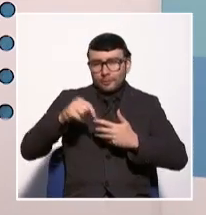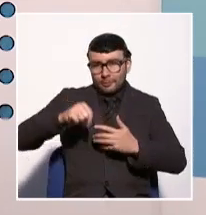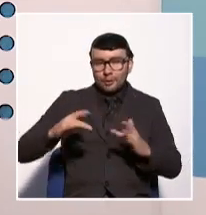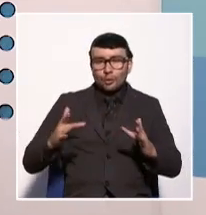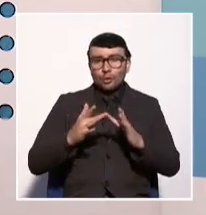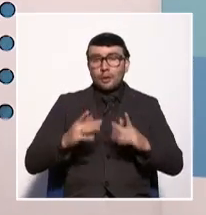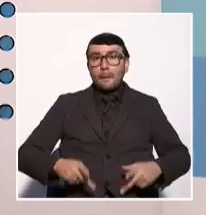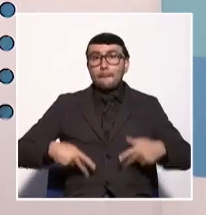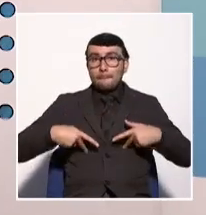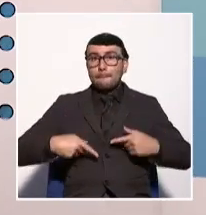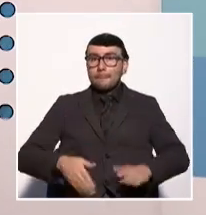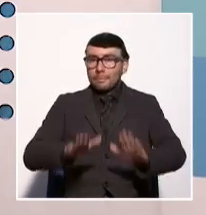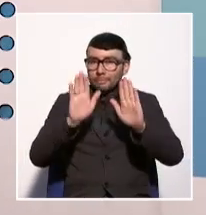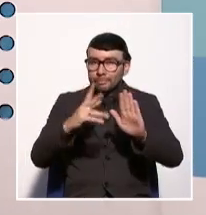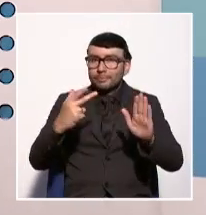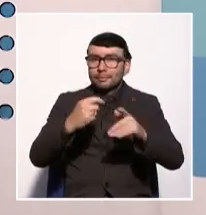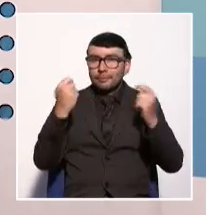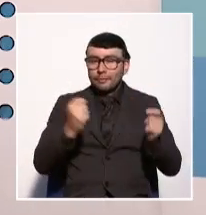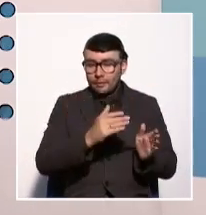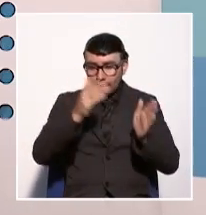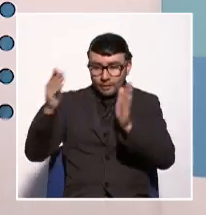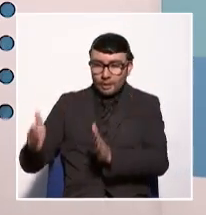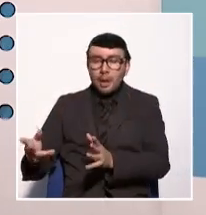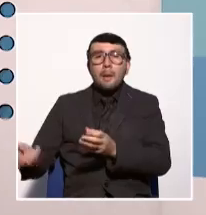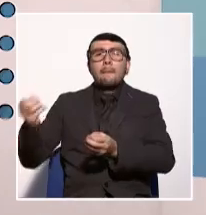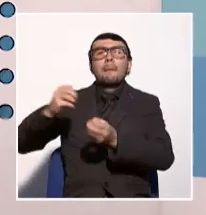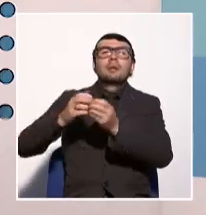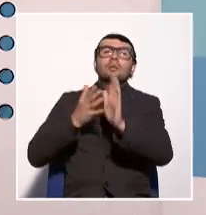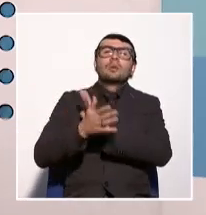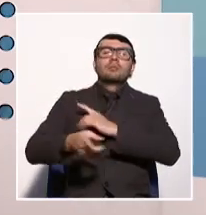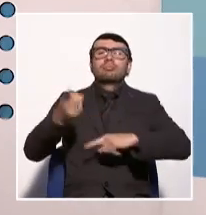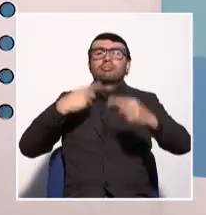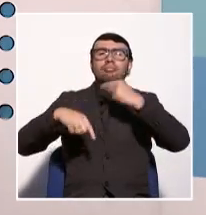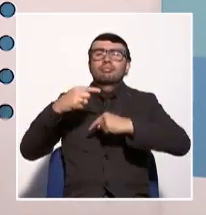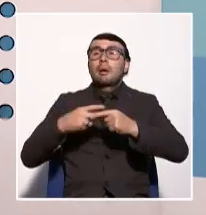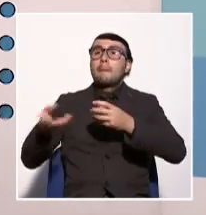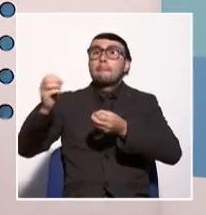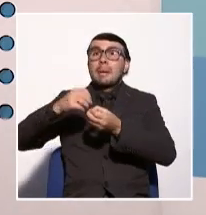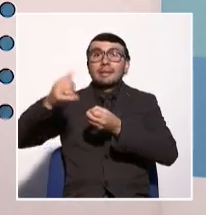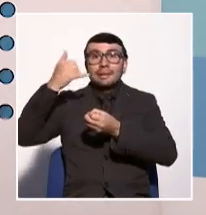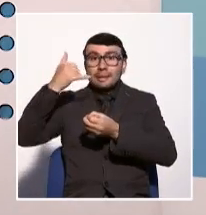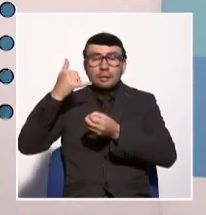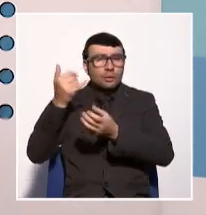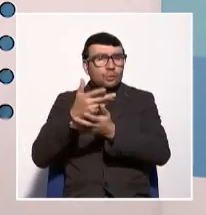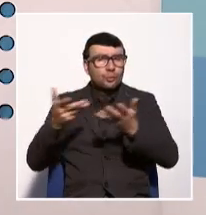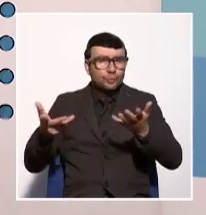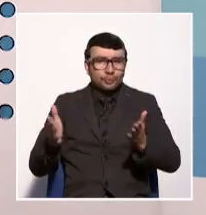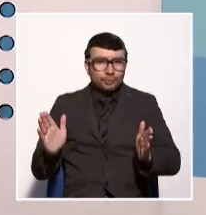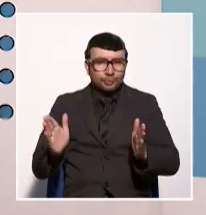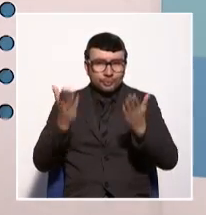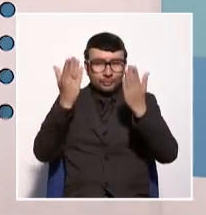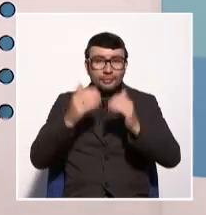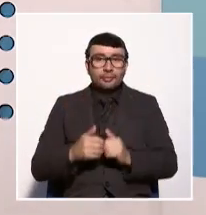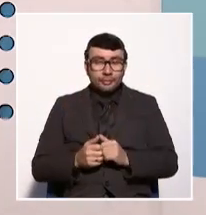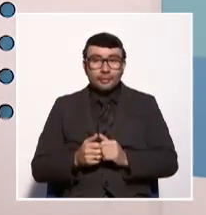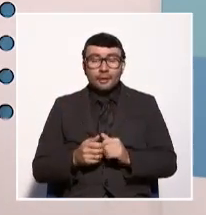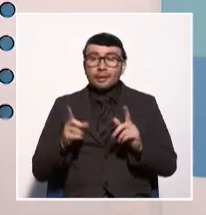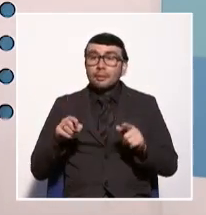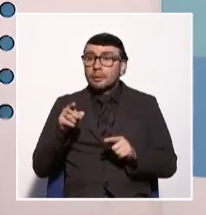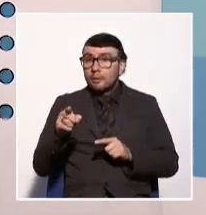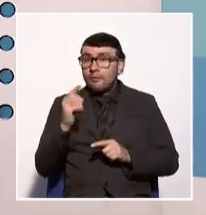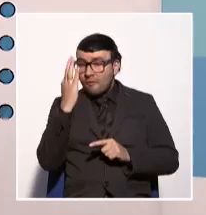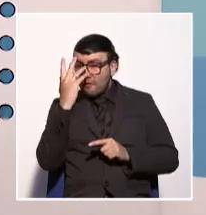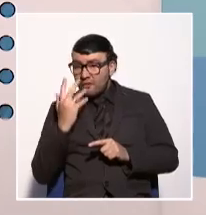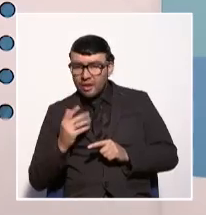un pequeño corte de comerciales y ya volvemos a la segunda parte con más llamadas línea gratis 0 18 mil 12 72 22 y desde luego